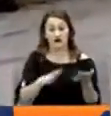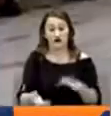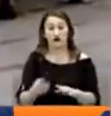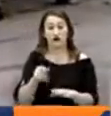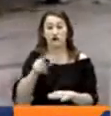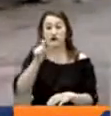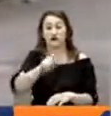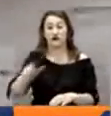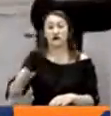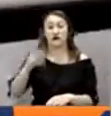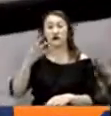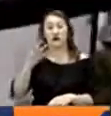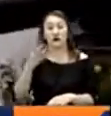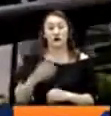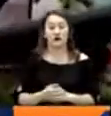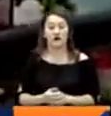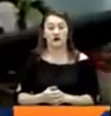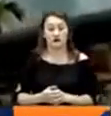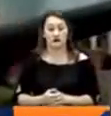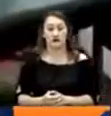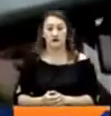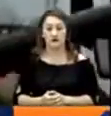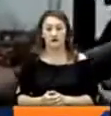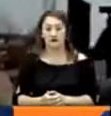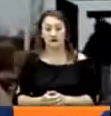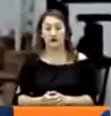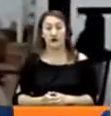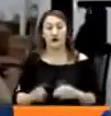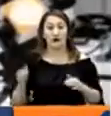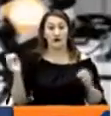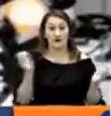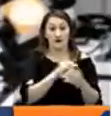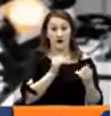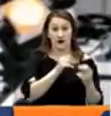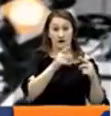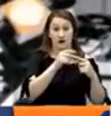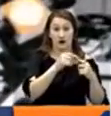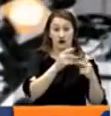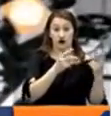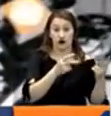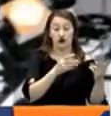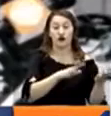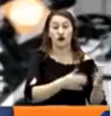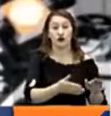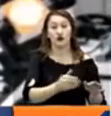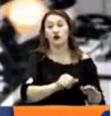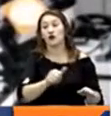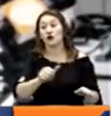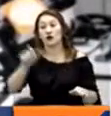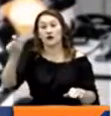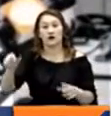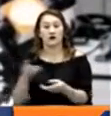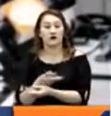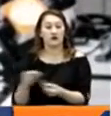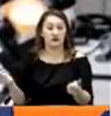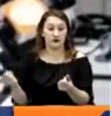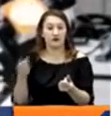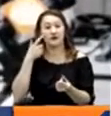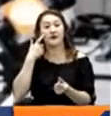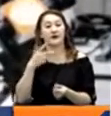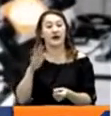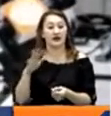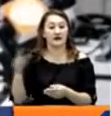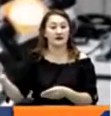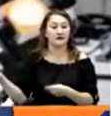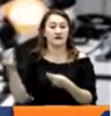Janel Said Martínez Bayona y de Luis Manzano Martínez, quienes son primos. Se habla de una tercera persona que está desaparecida y que al parecer va a ser